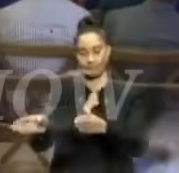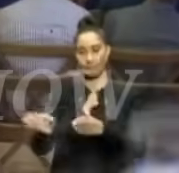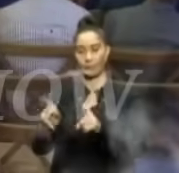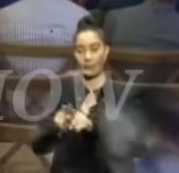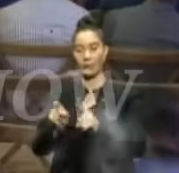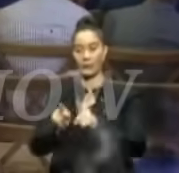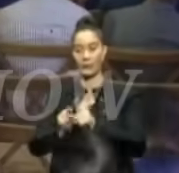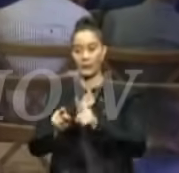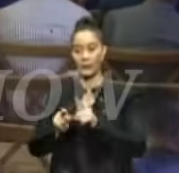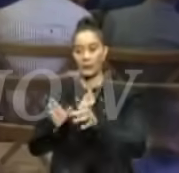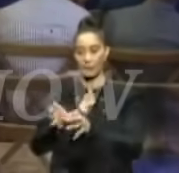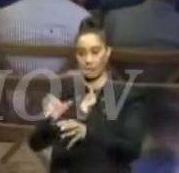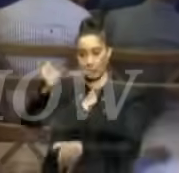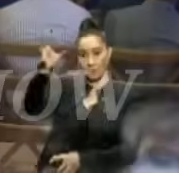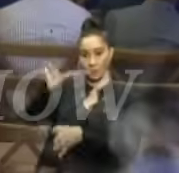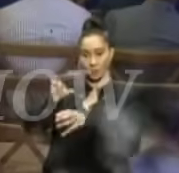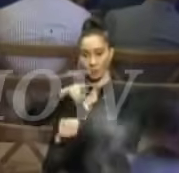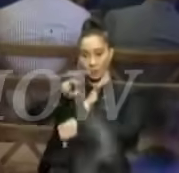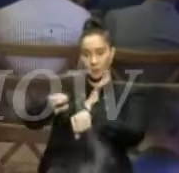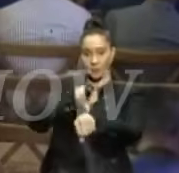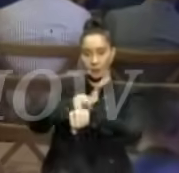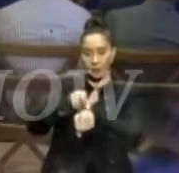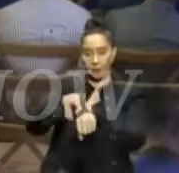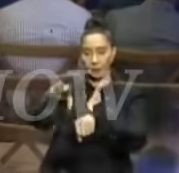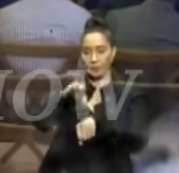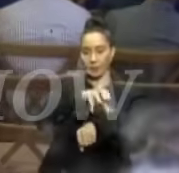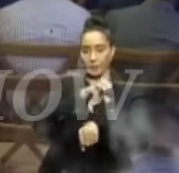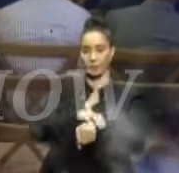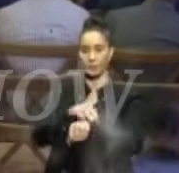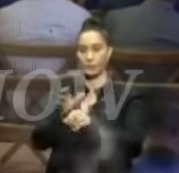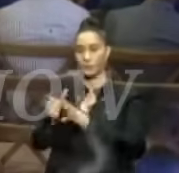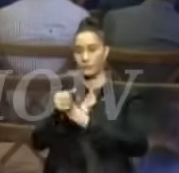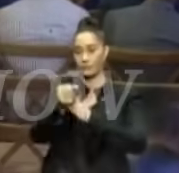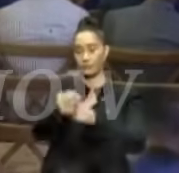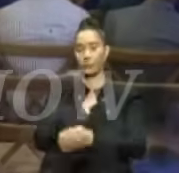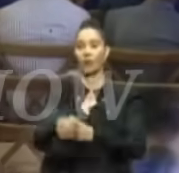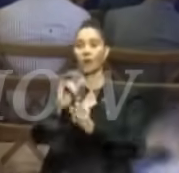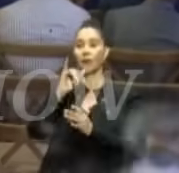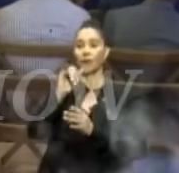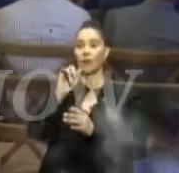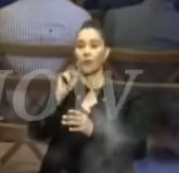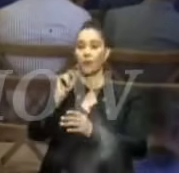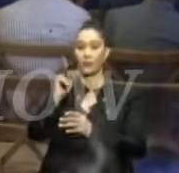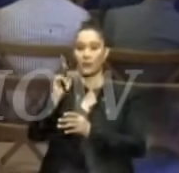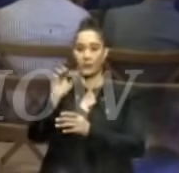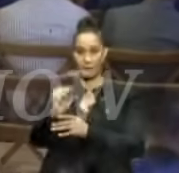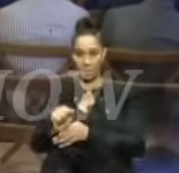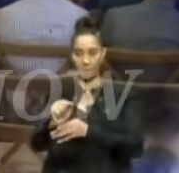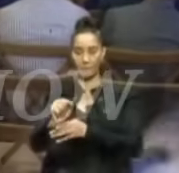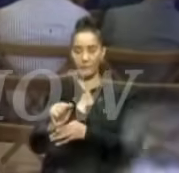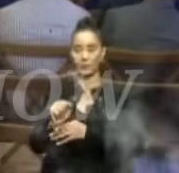Acueducto regional que eso lo está llevando inapa